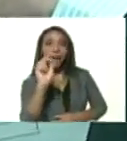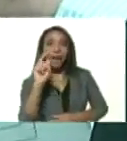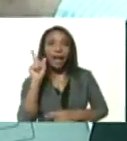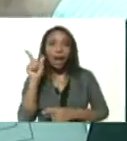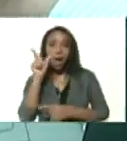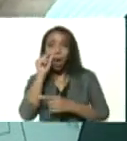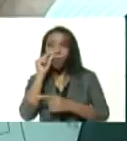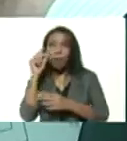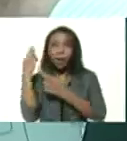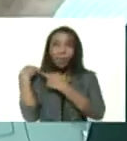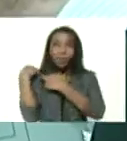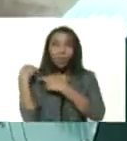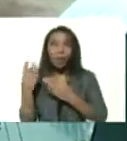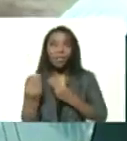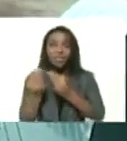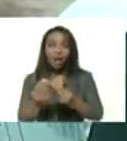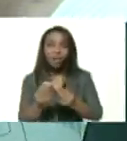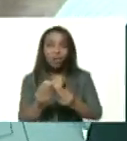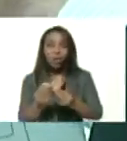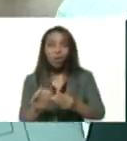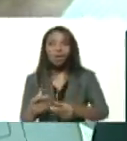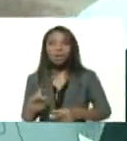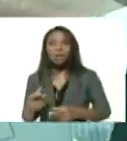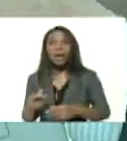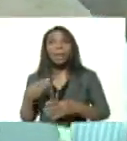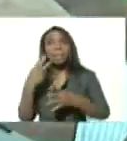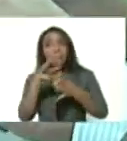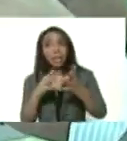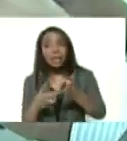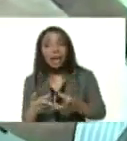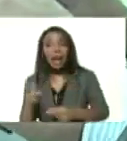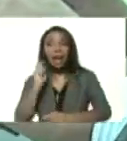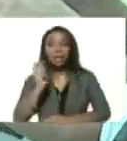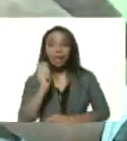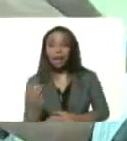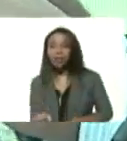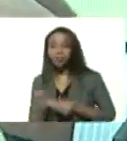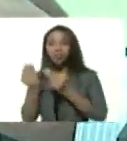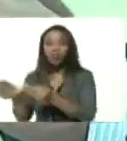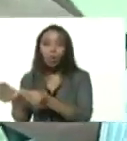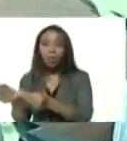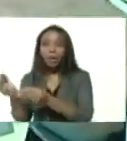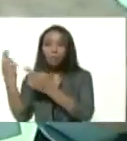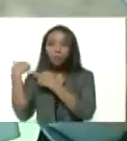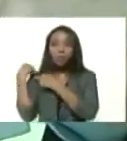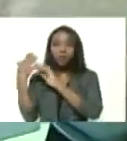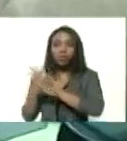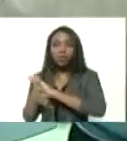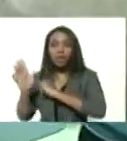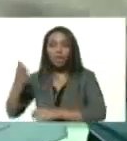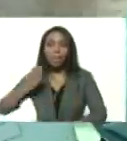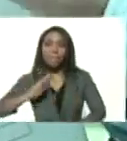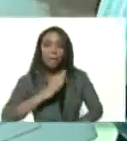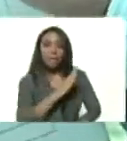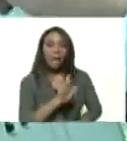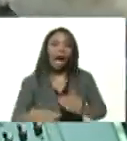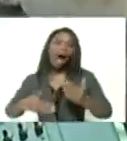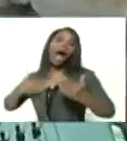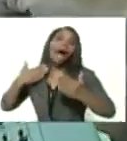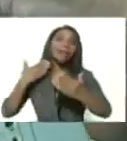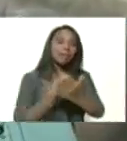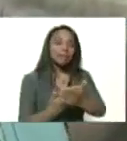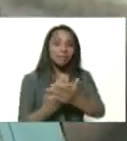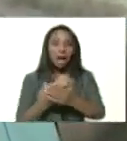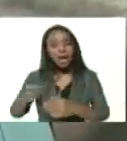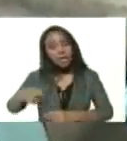había dado la encomienda de trasladar las armas desde Barranquilla hasta Río